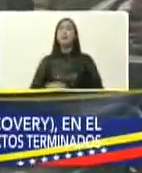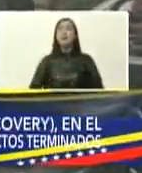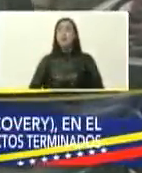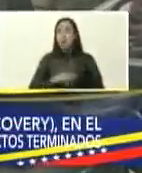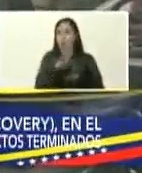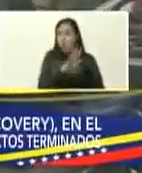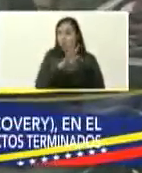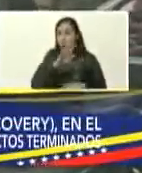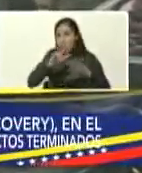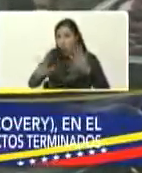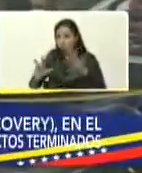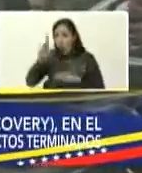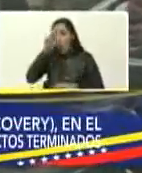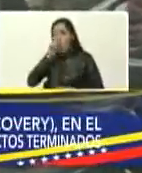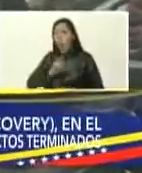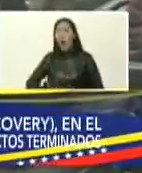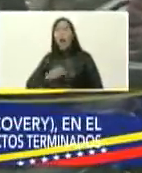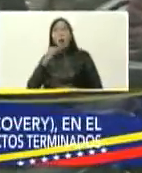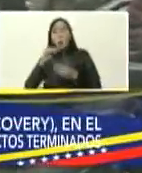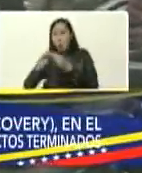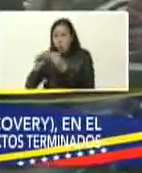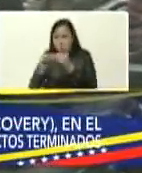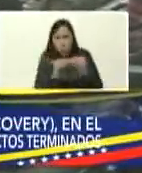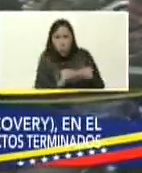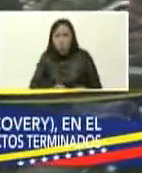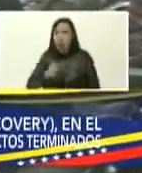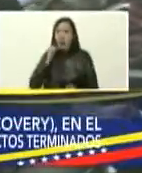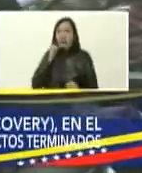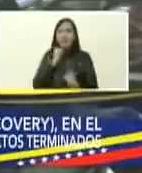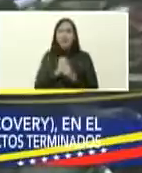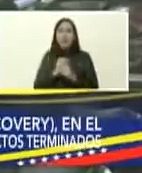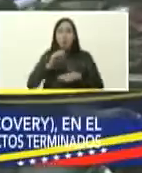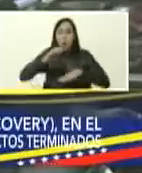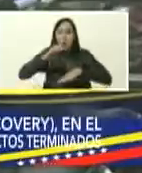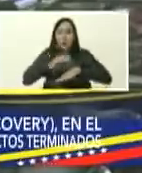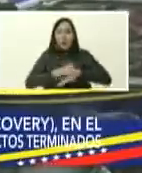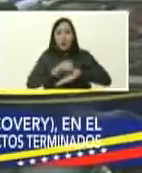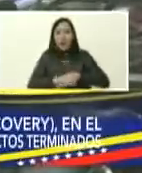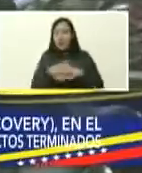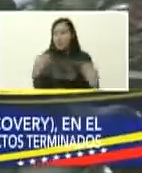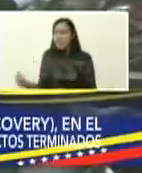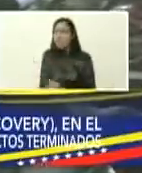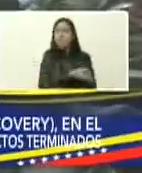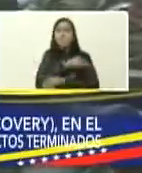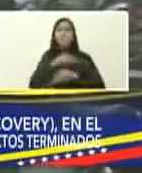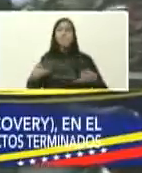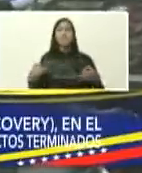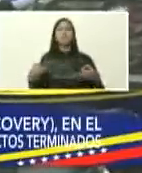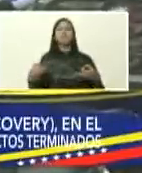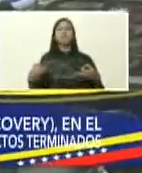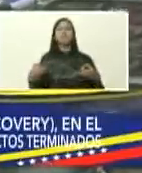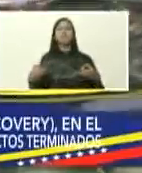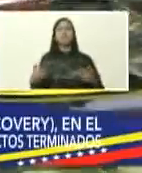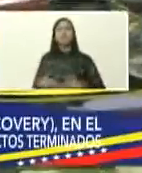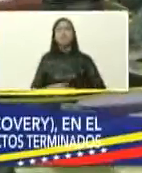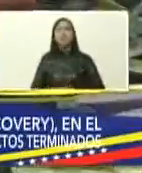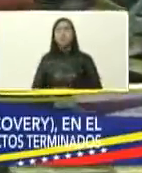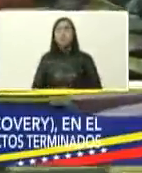de 48 años fabricando un calzado de alta calidad. Un calzado